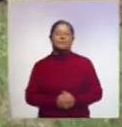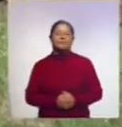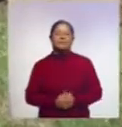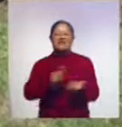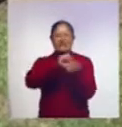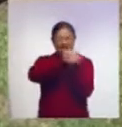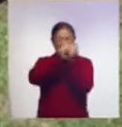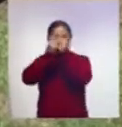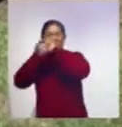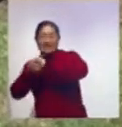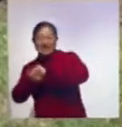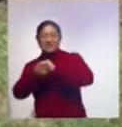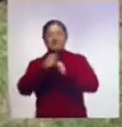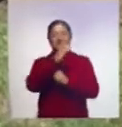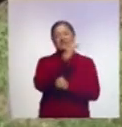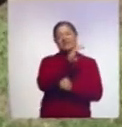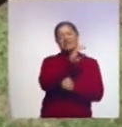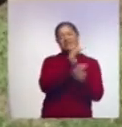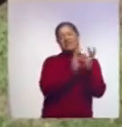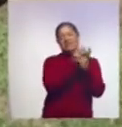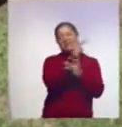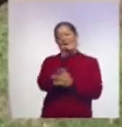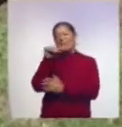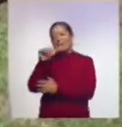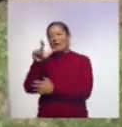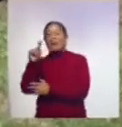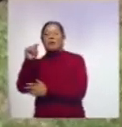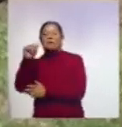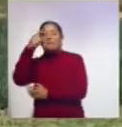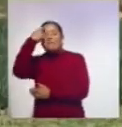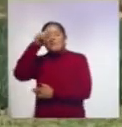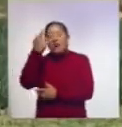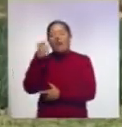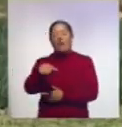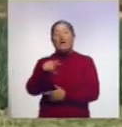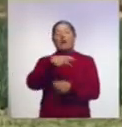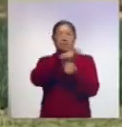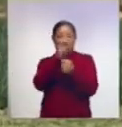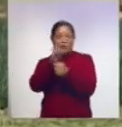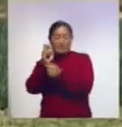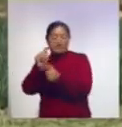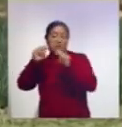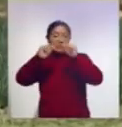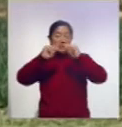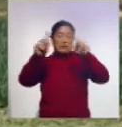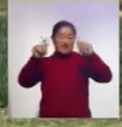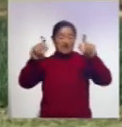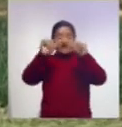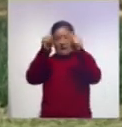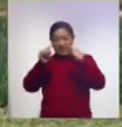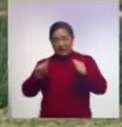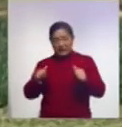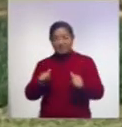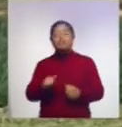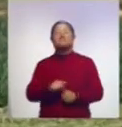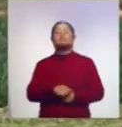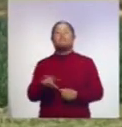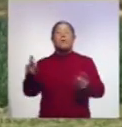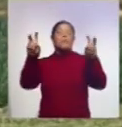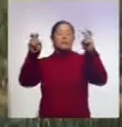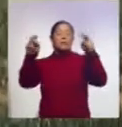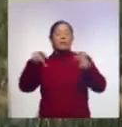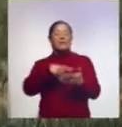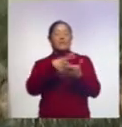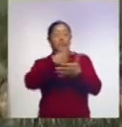Transformar la cebada en malta para producir cerveza artesanal tlaxcalteca fue posible gracias al programa Proyectos Integrales